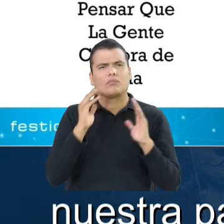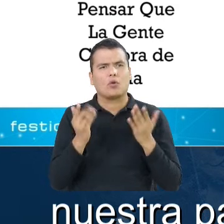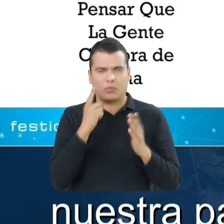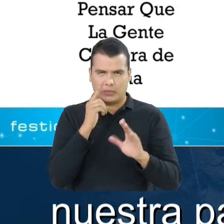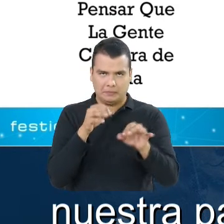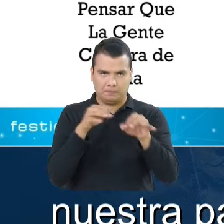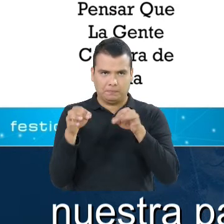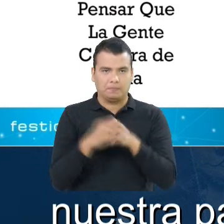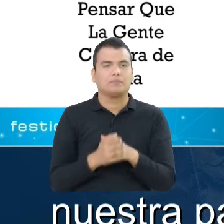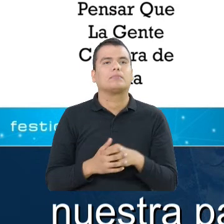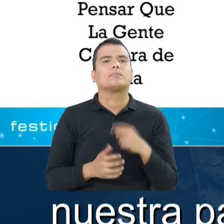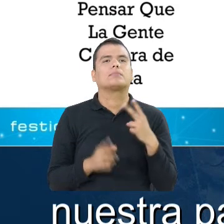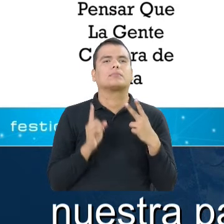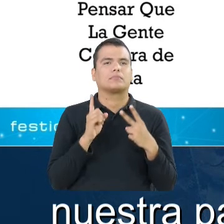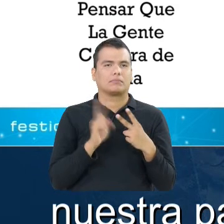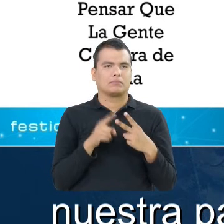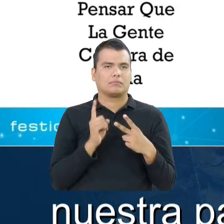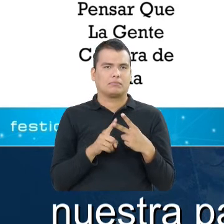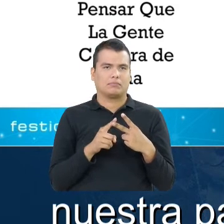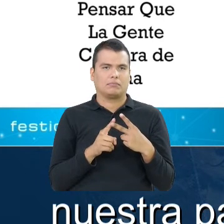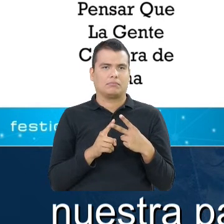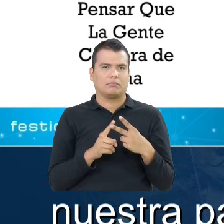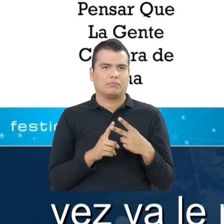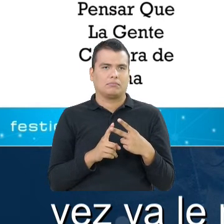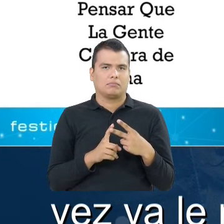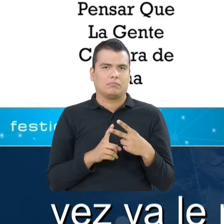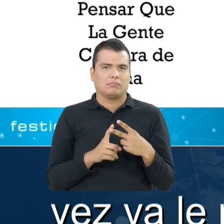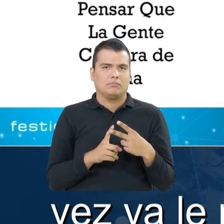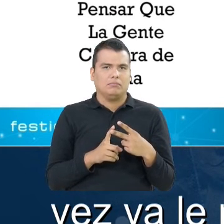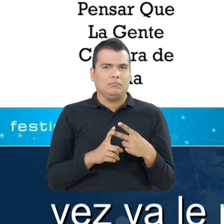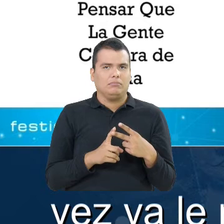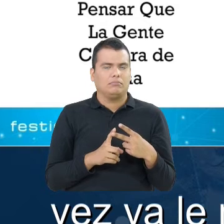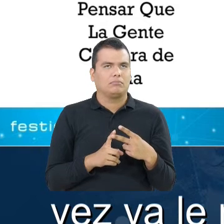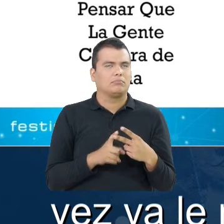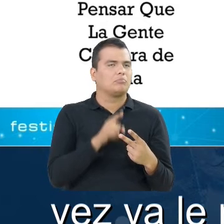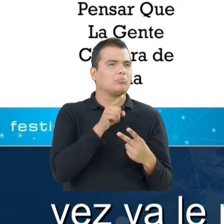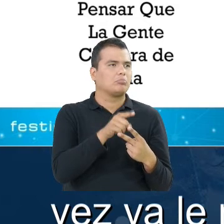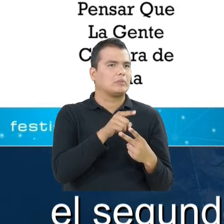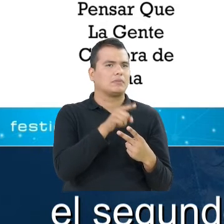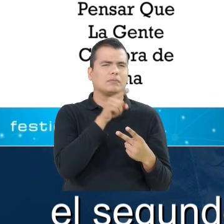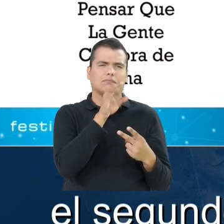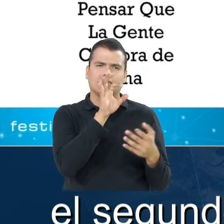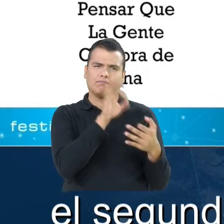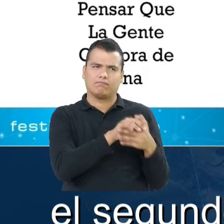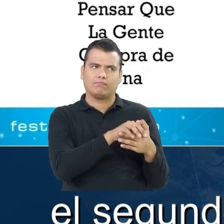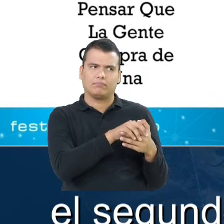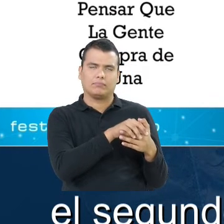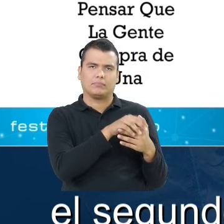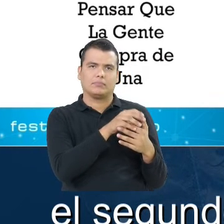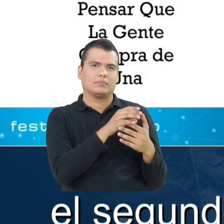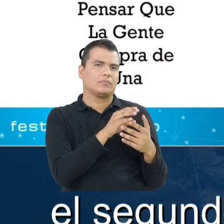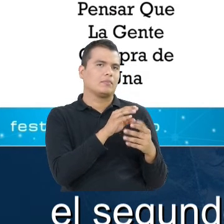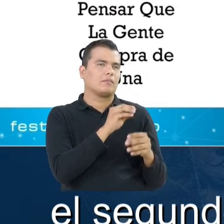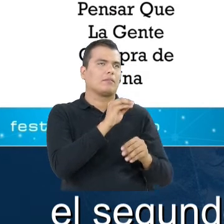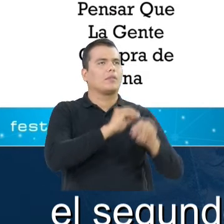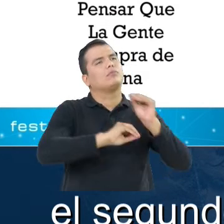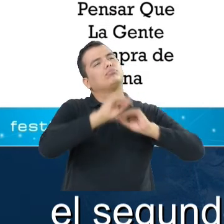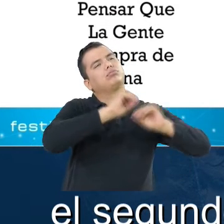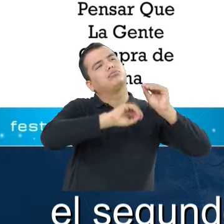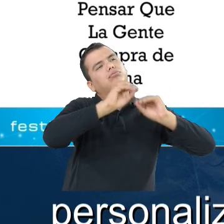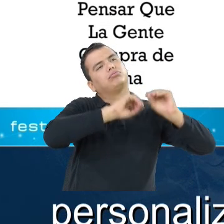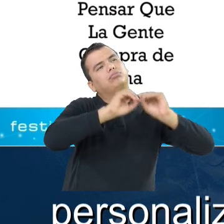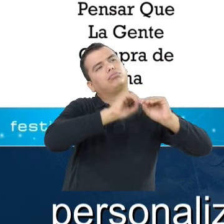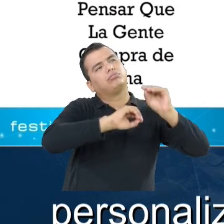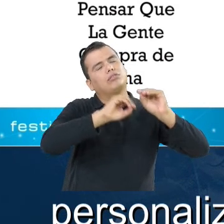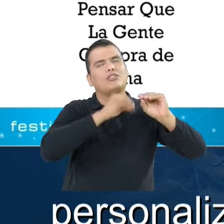doble. Segundo error, usar una tienda sin personalizar. Va un poquito atado al primero, y es que Shopify, WordPress o cualquier otra